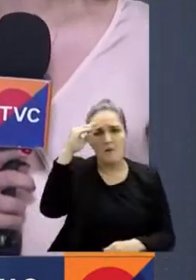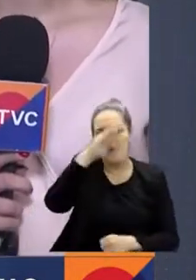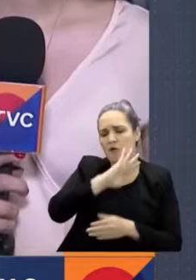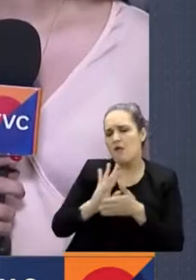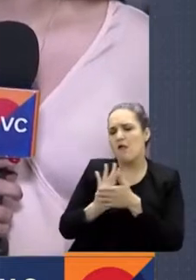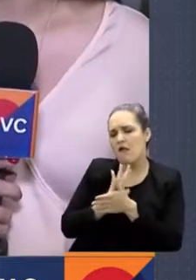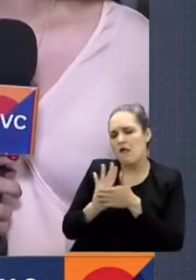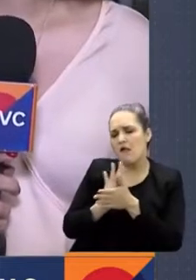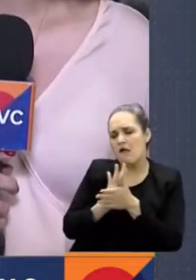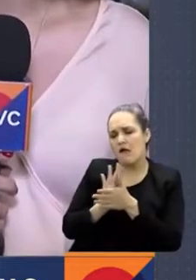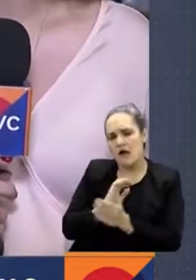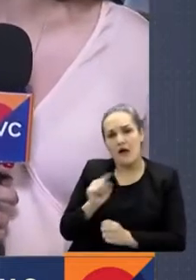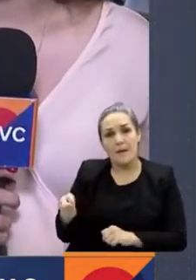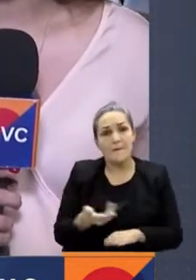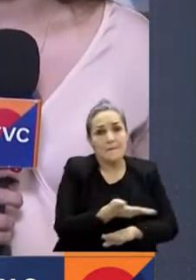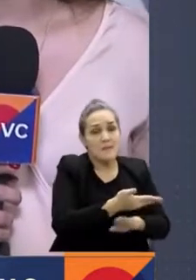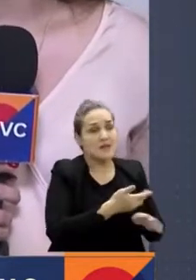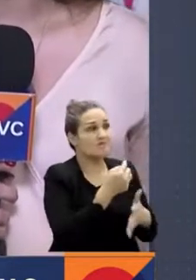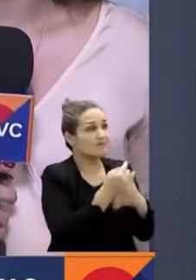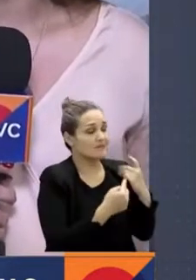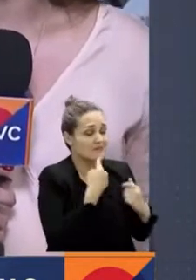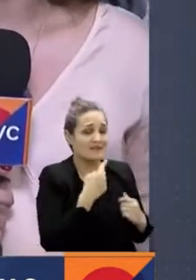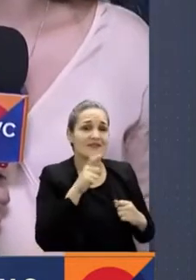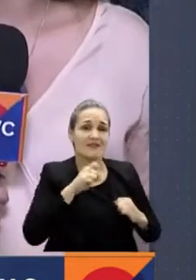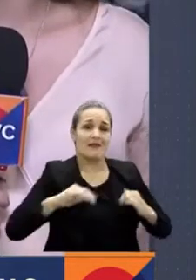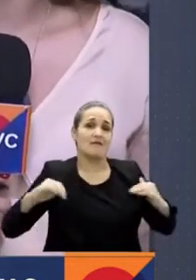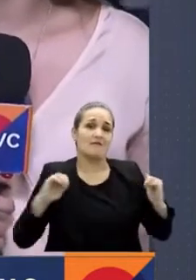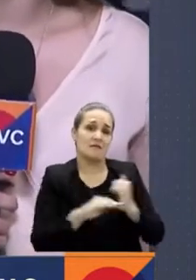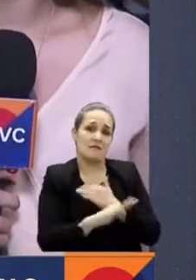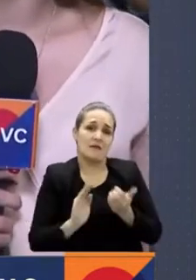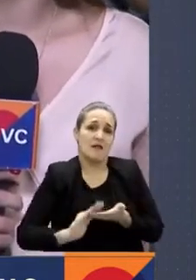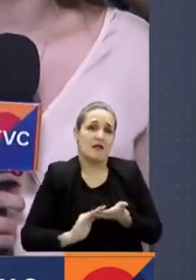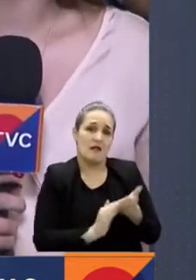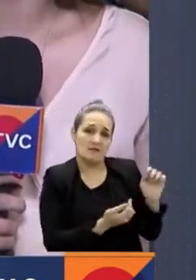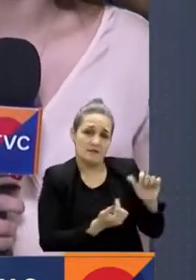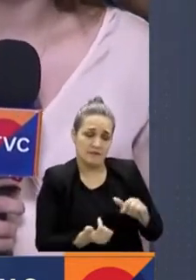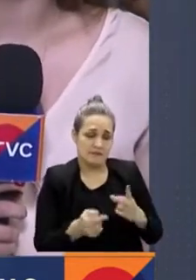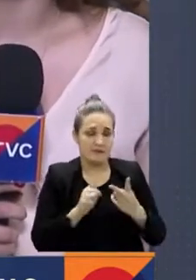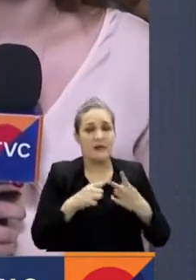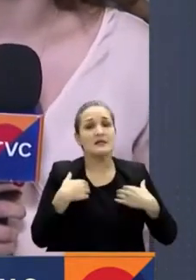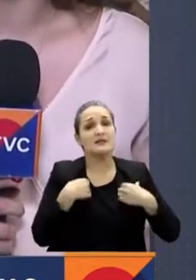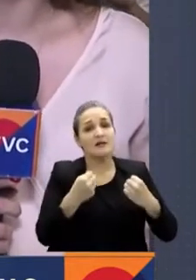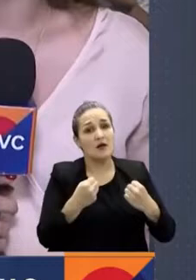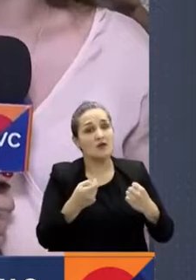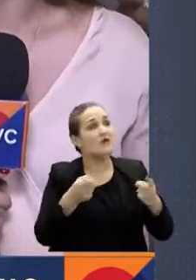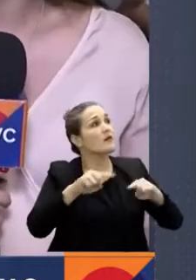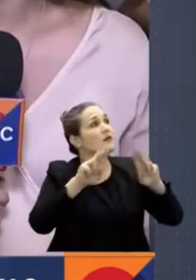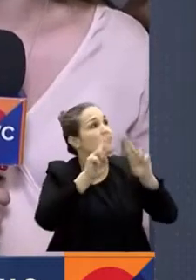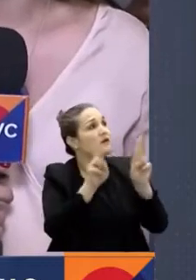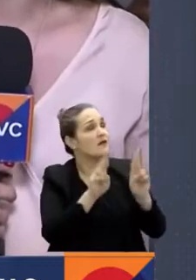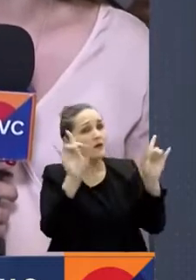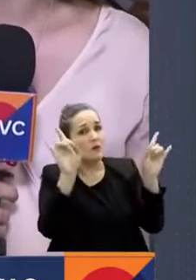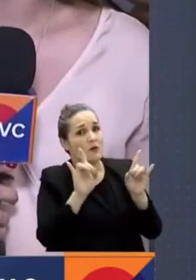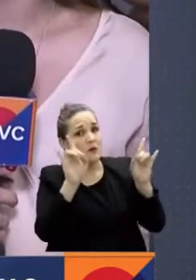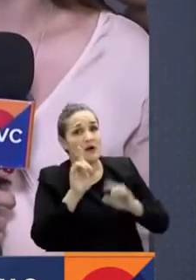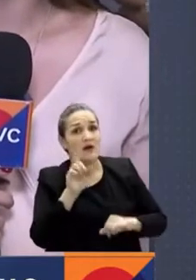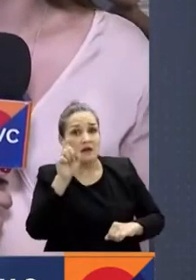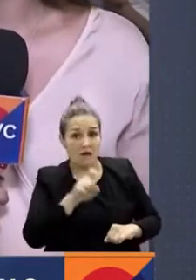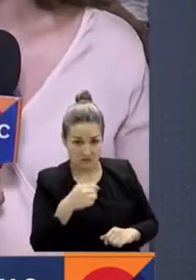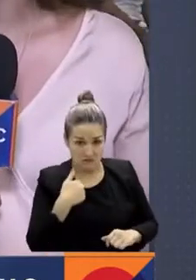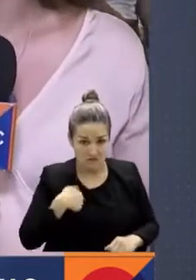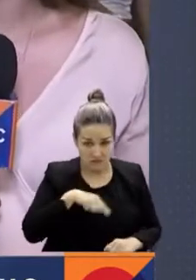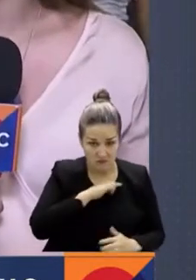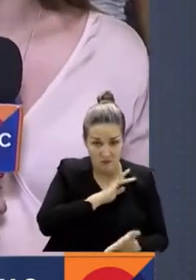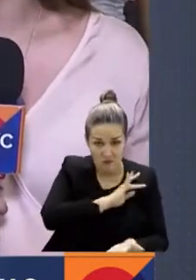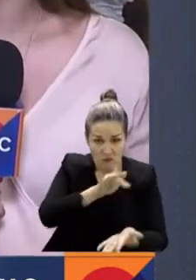presidente. Pidieron más inversión en vías, pidieron inversión en salud, pero además conectividad, porque incluso pudimos corroborar